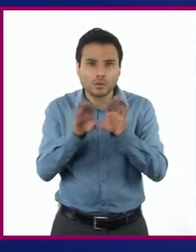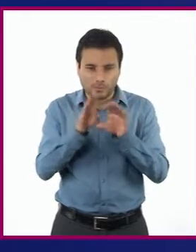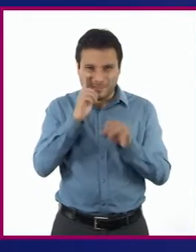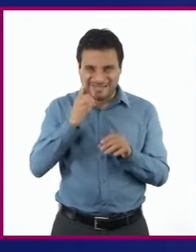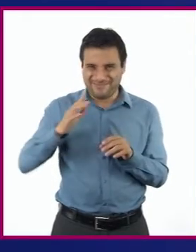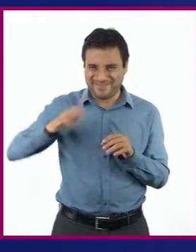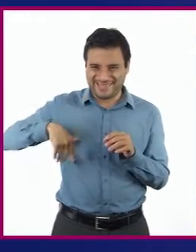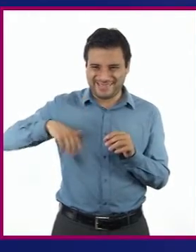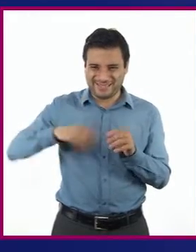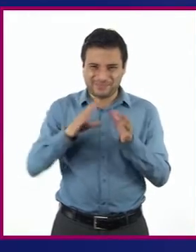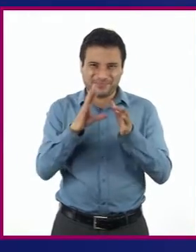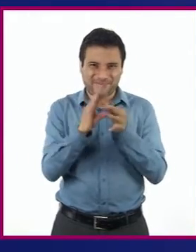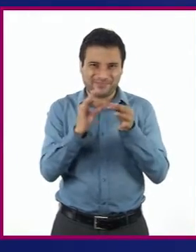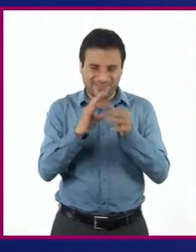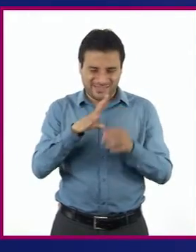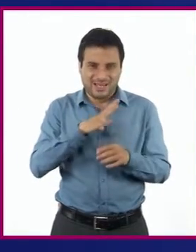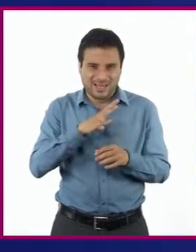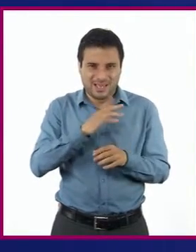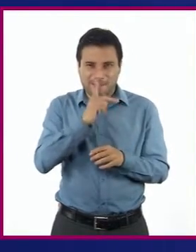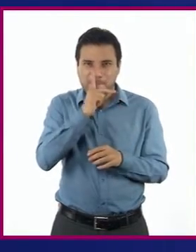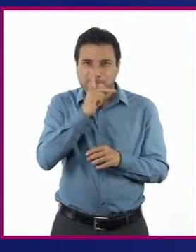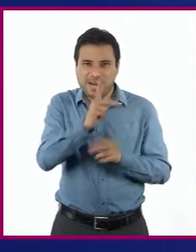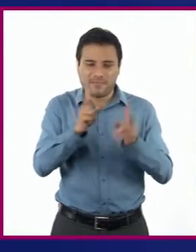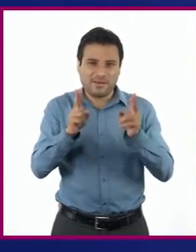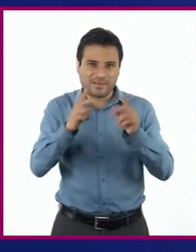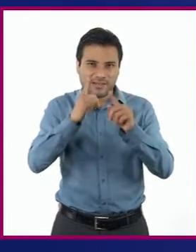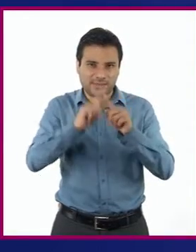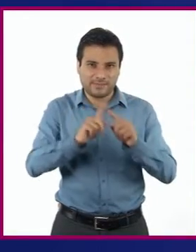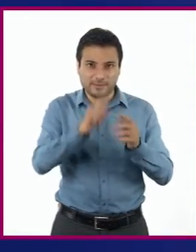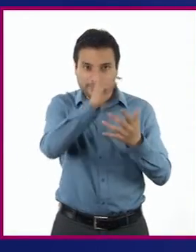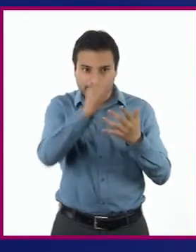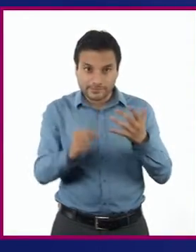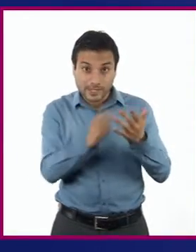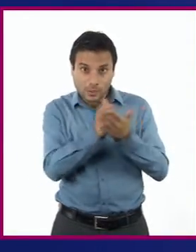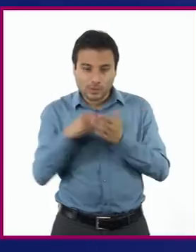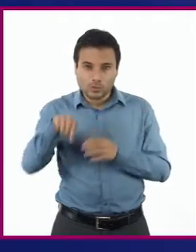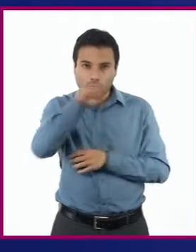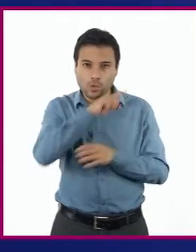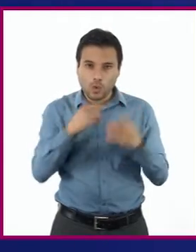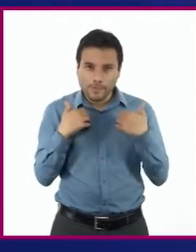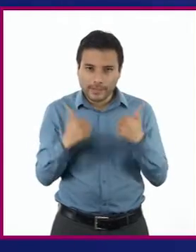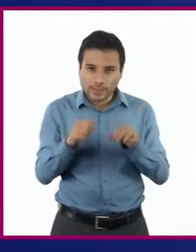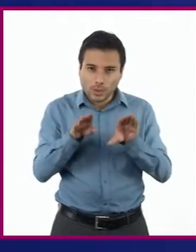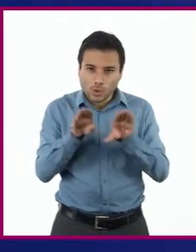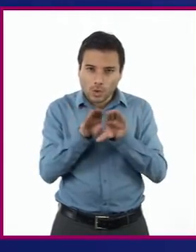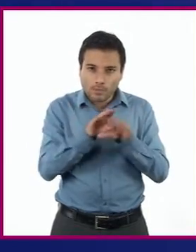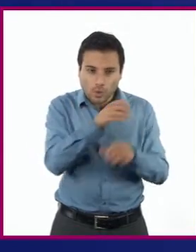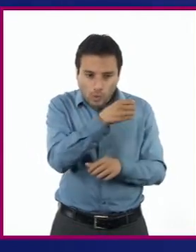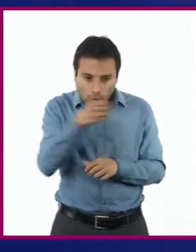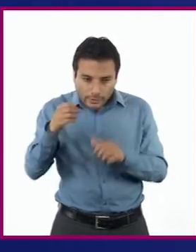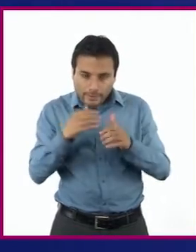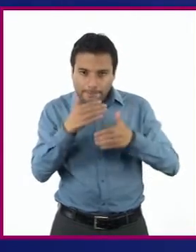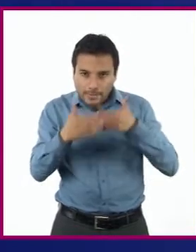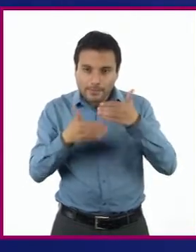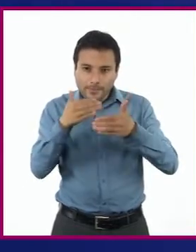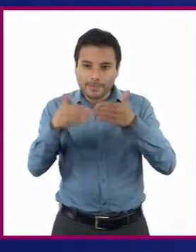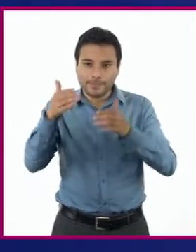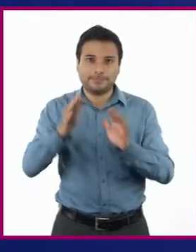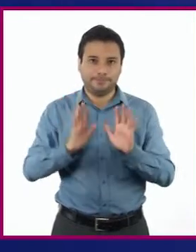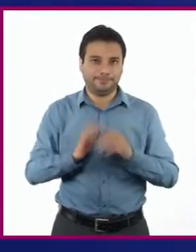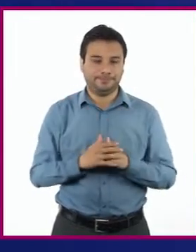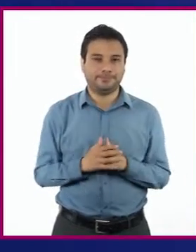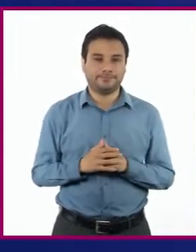leído encontramos esas expresiones que nos ayudan a comprender cómo se fueron dando los hechos en esta etapa de la vida de